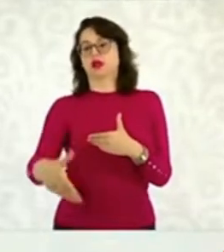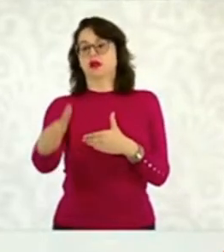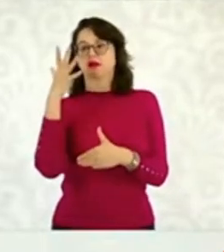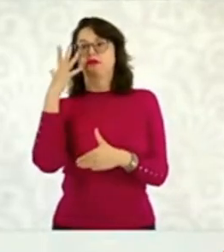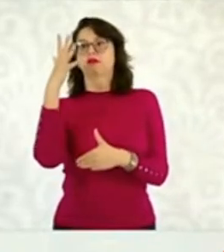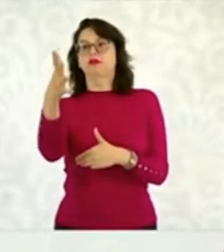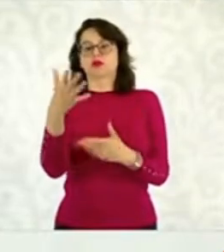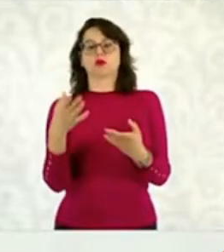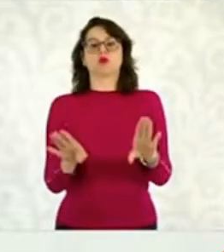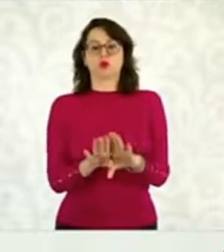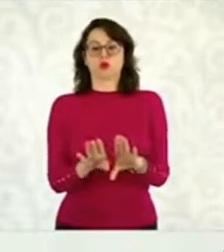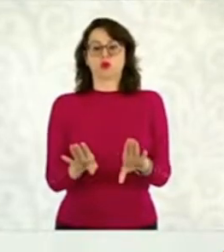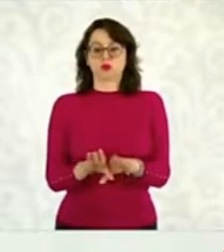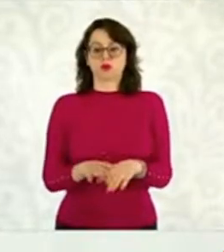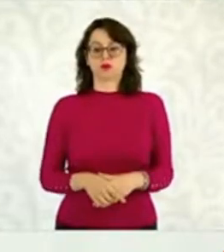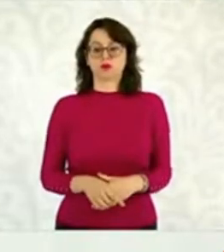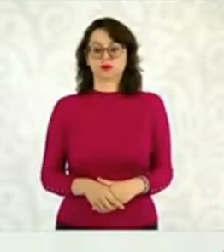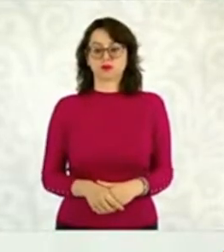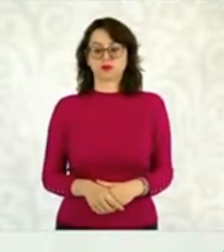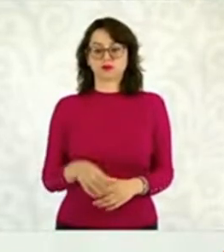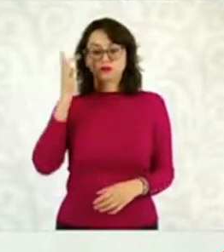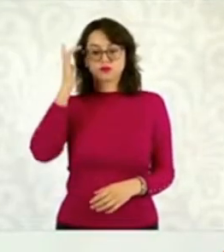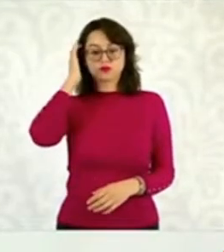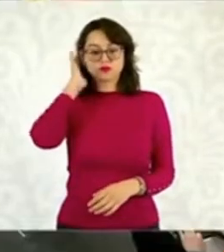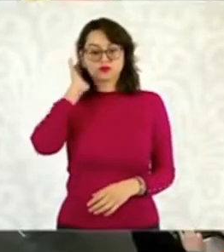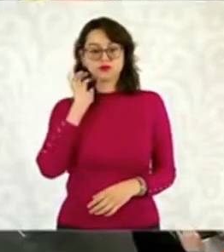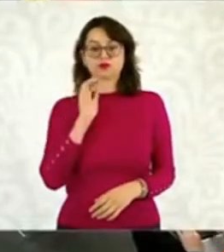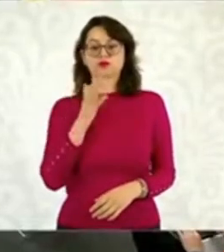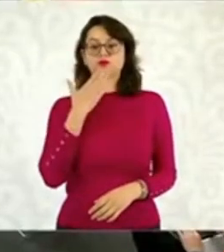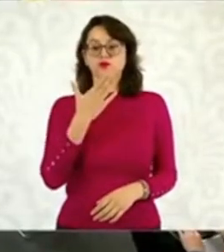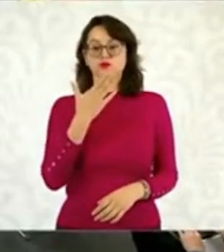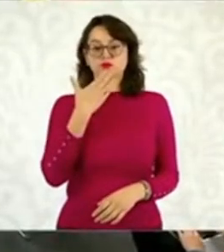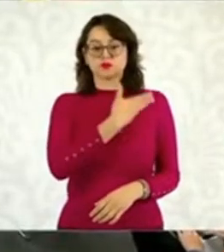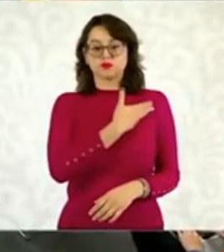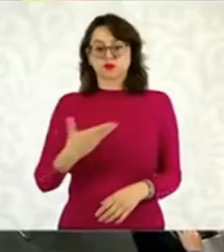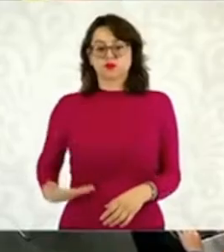plazo de Pemex. Muy bien, presidenta. Como segunda pregunta.